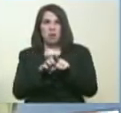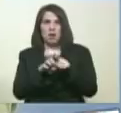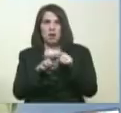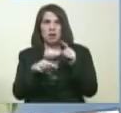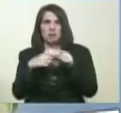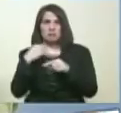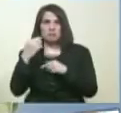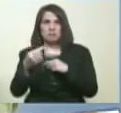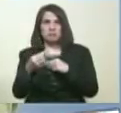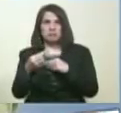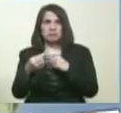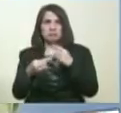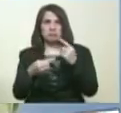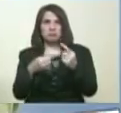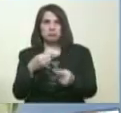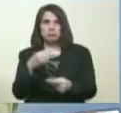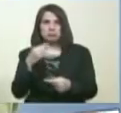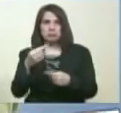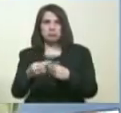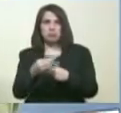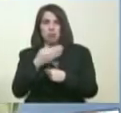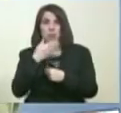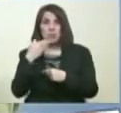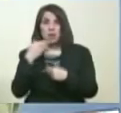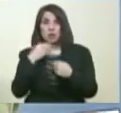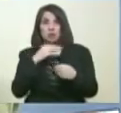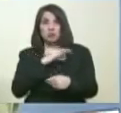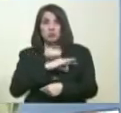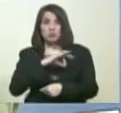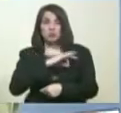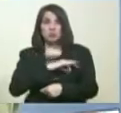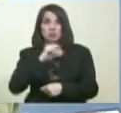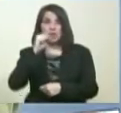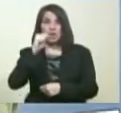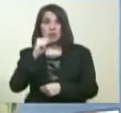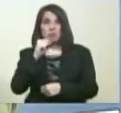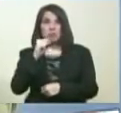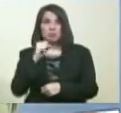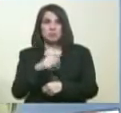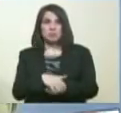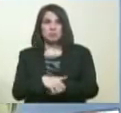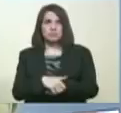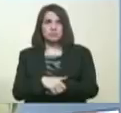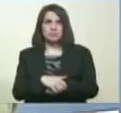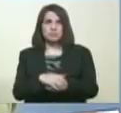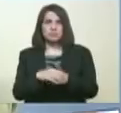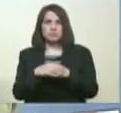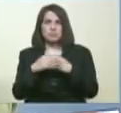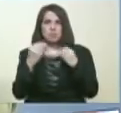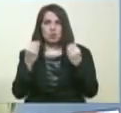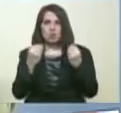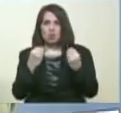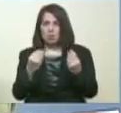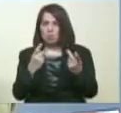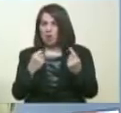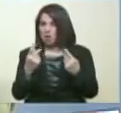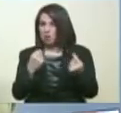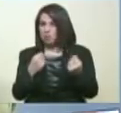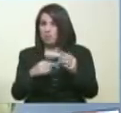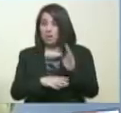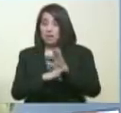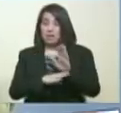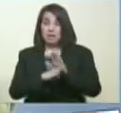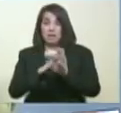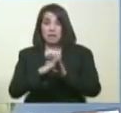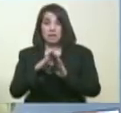socialismo, el socialismo, ¿sí? El concepto de poner la economía al servicio del desarrollo de la